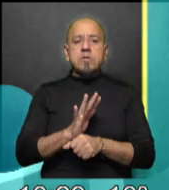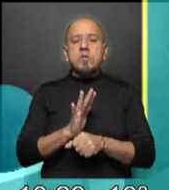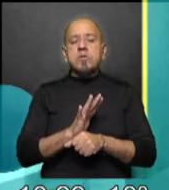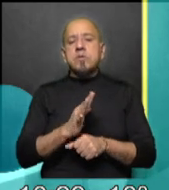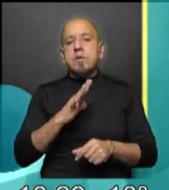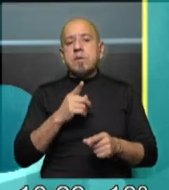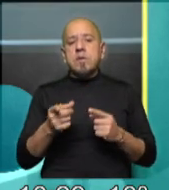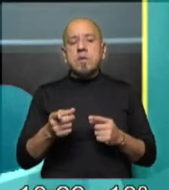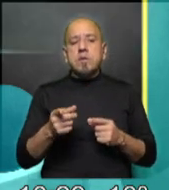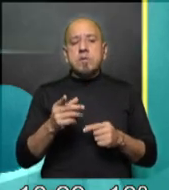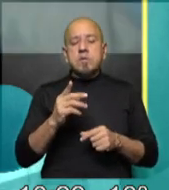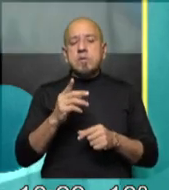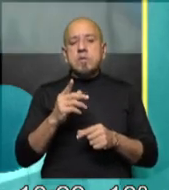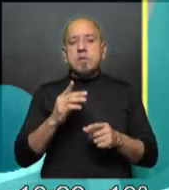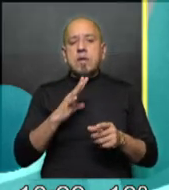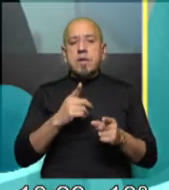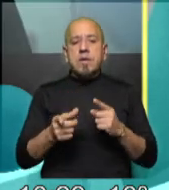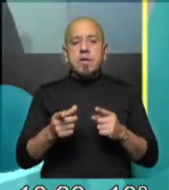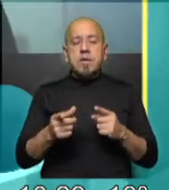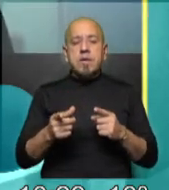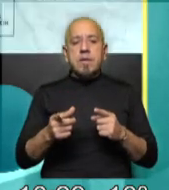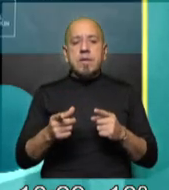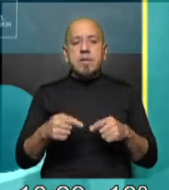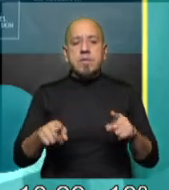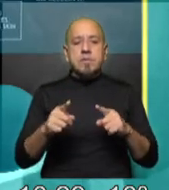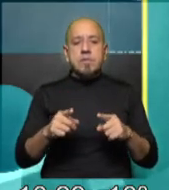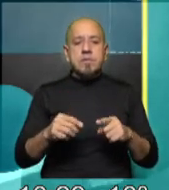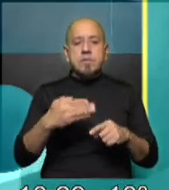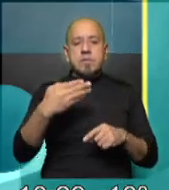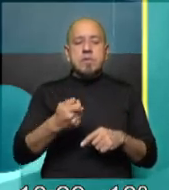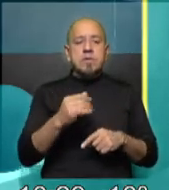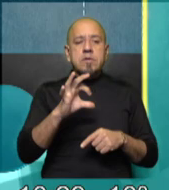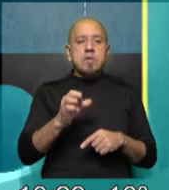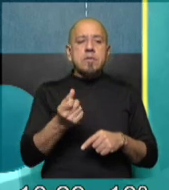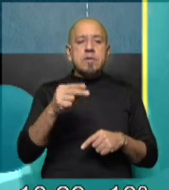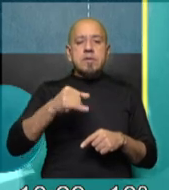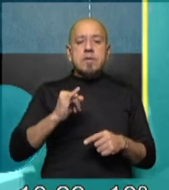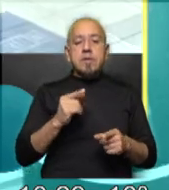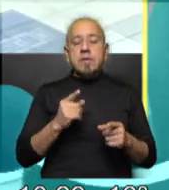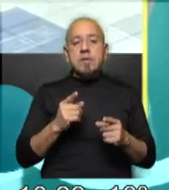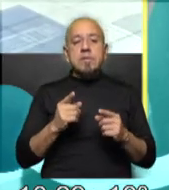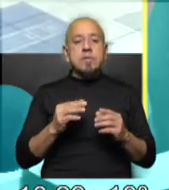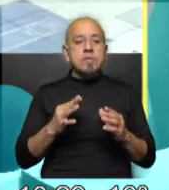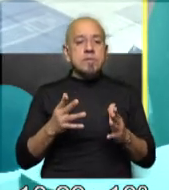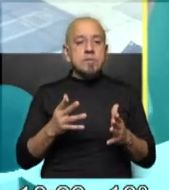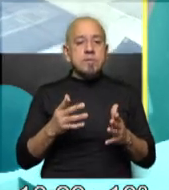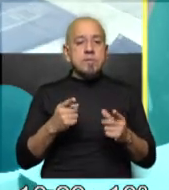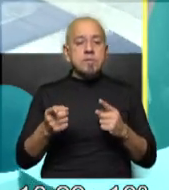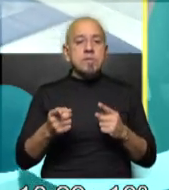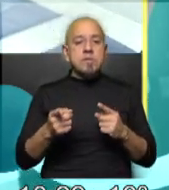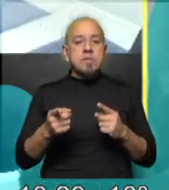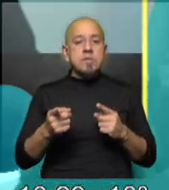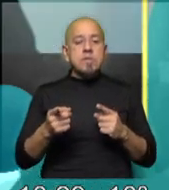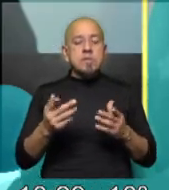veíamos a Oreiro. Está Gustavo Bassani también por ahí. Y bueno, este thriller,